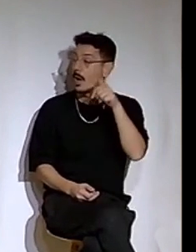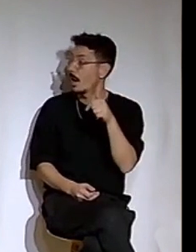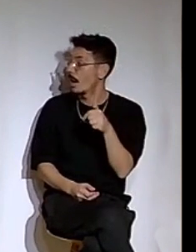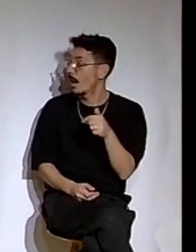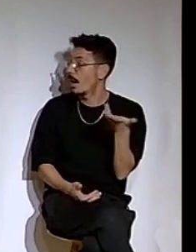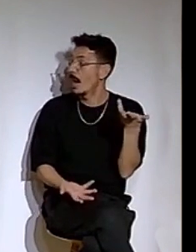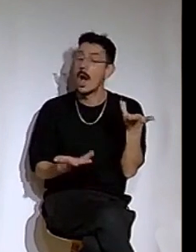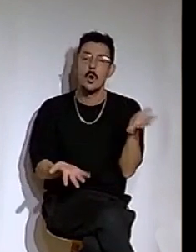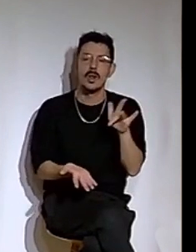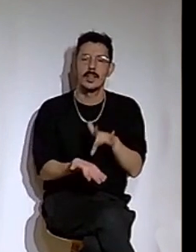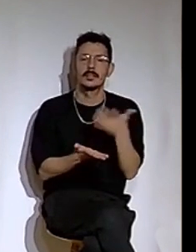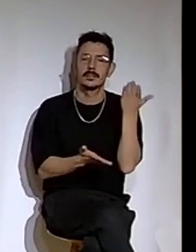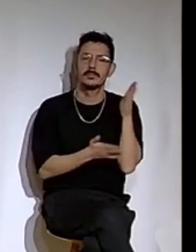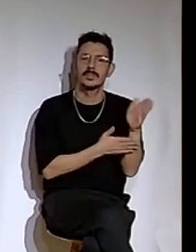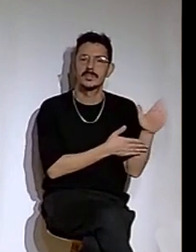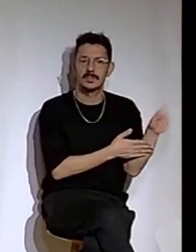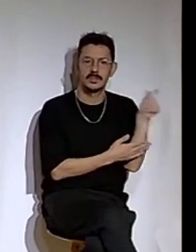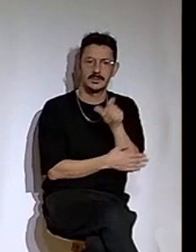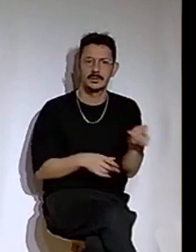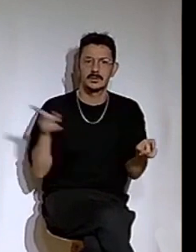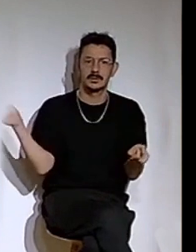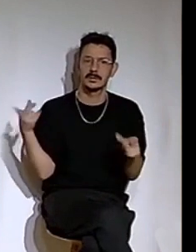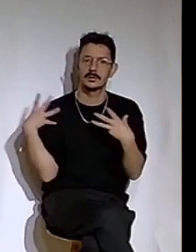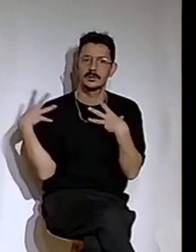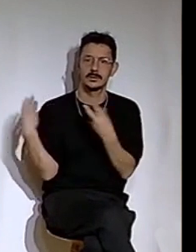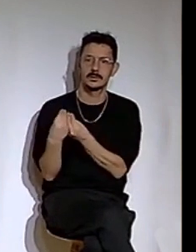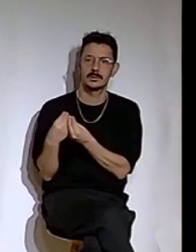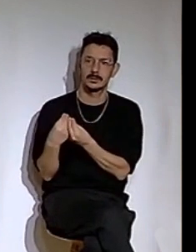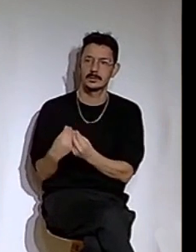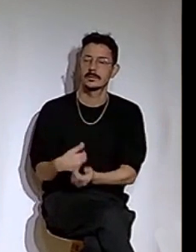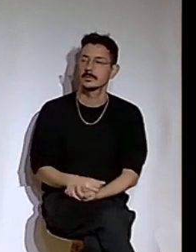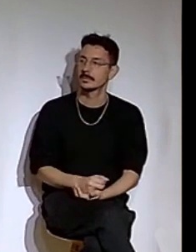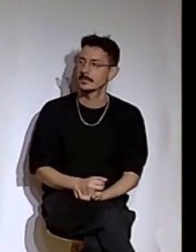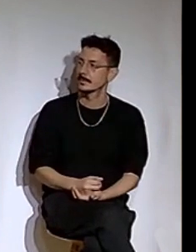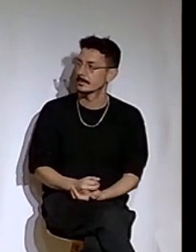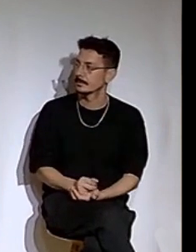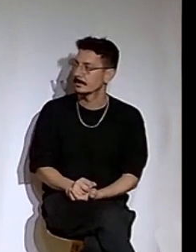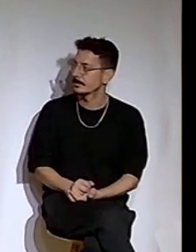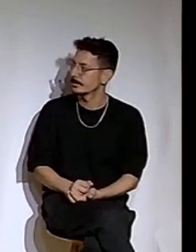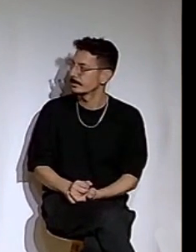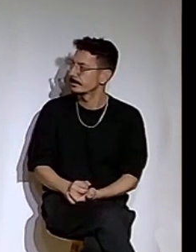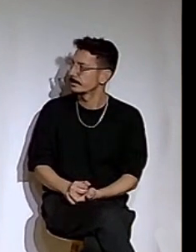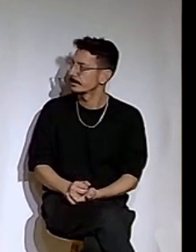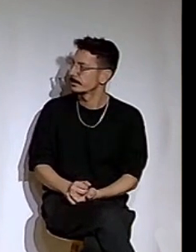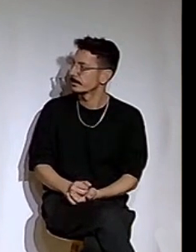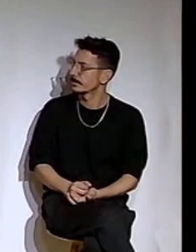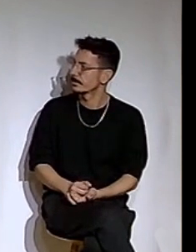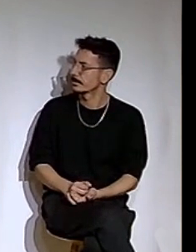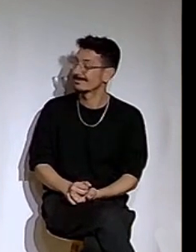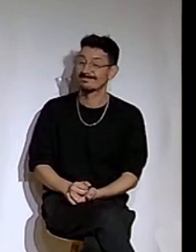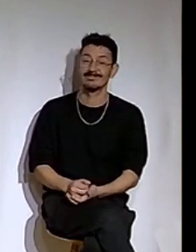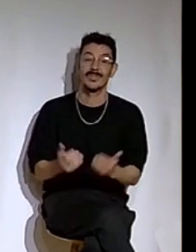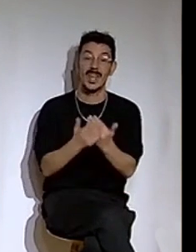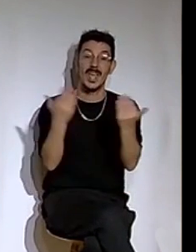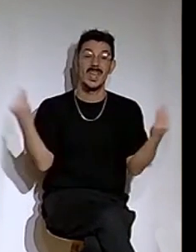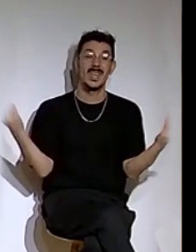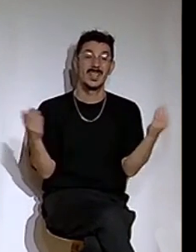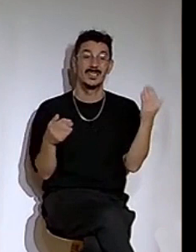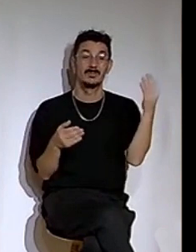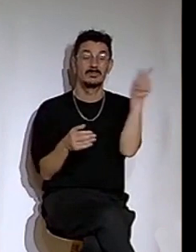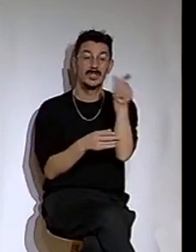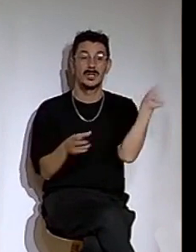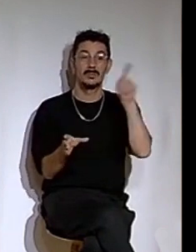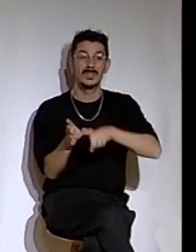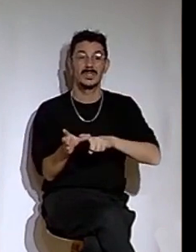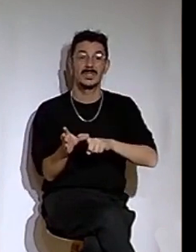12 artistas 12 artistas no todo el mundo ha podido venir algunas personas que no puede venirnos han enviado algún